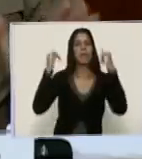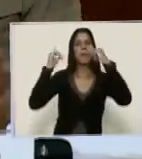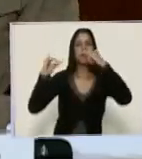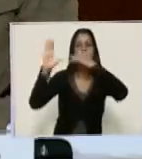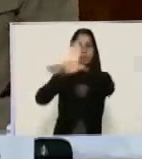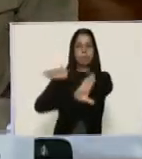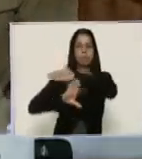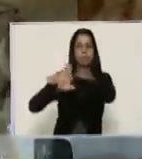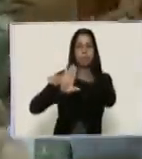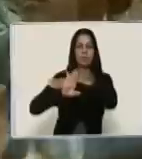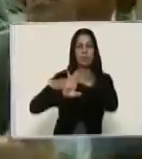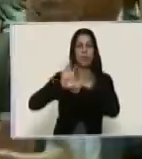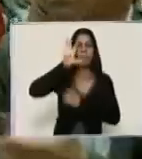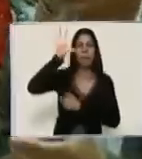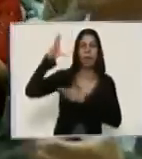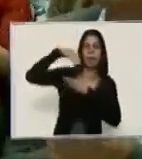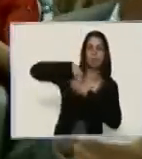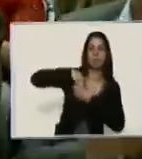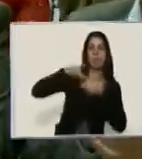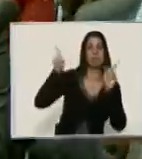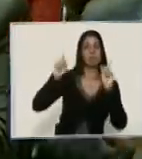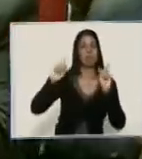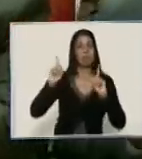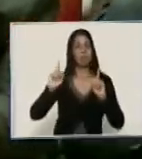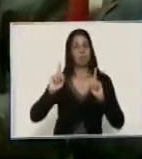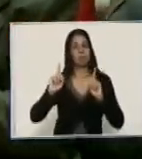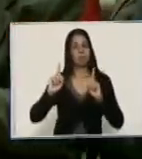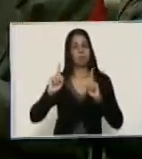sea. De quien sea.